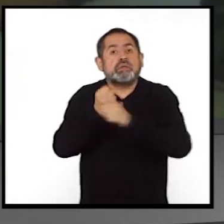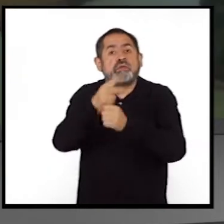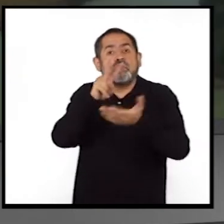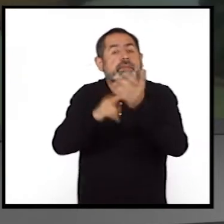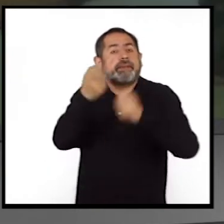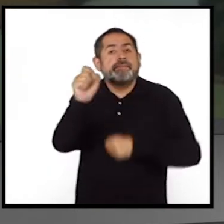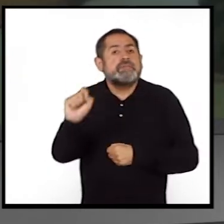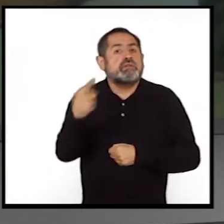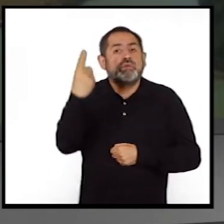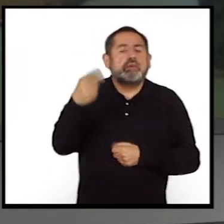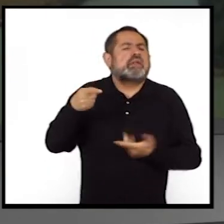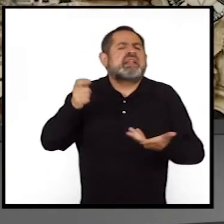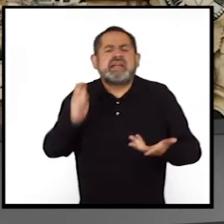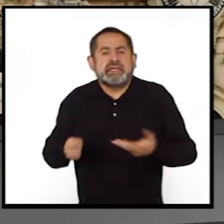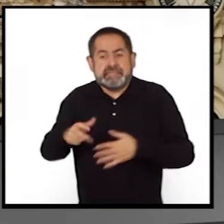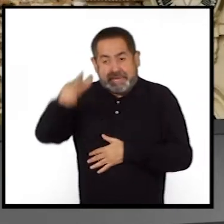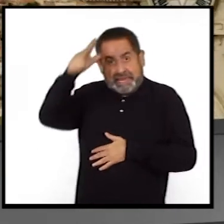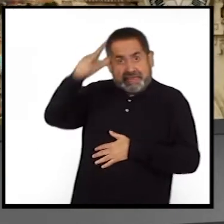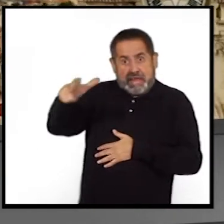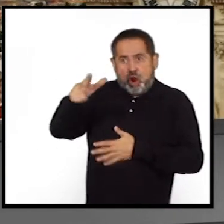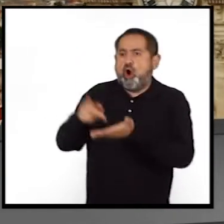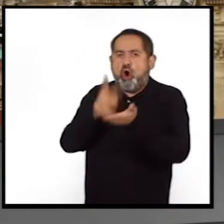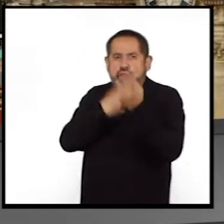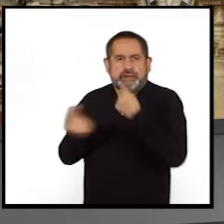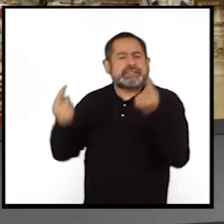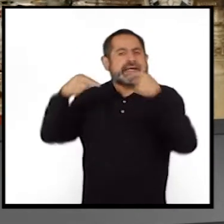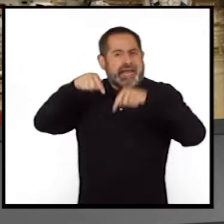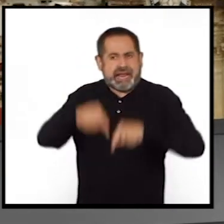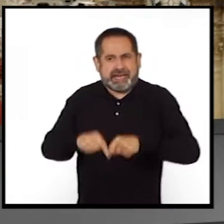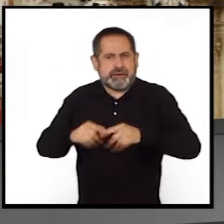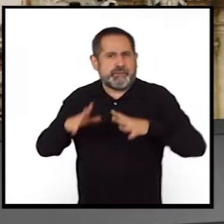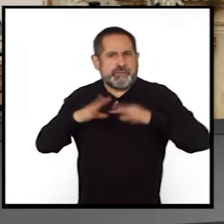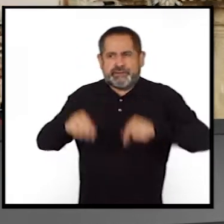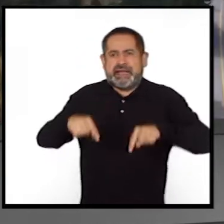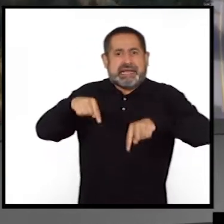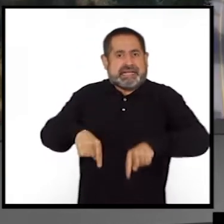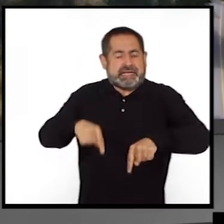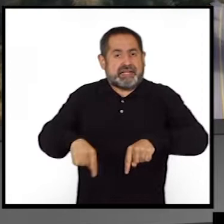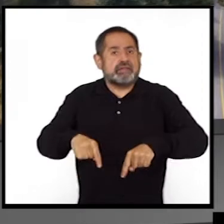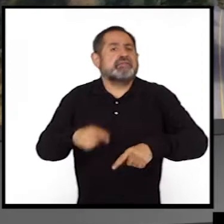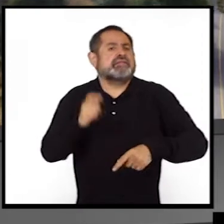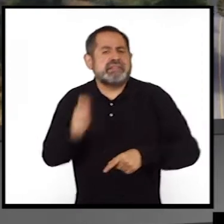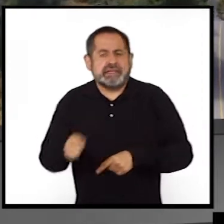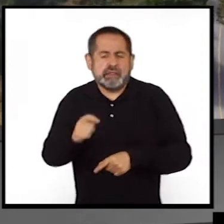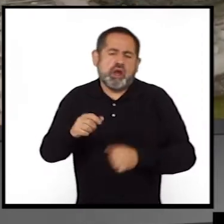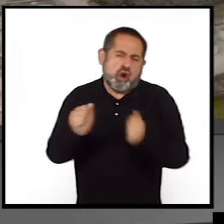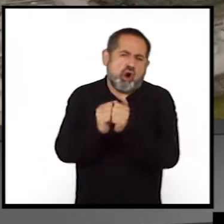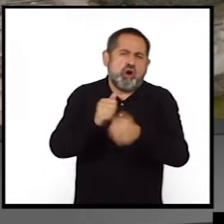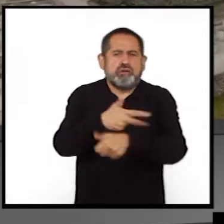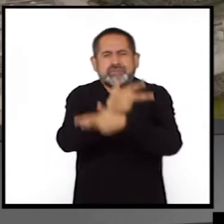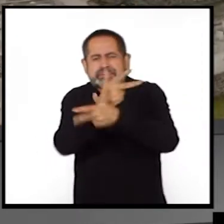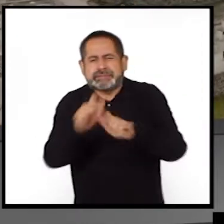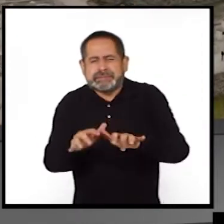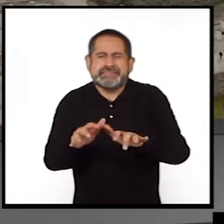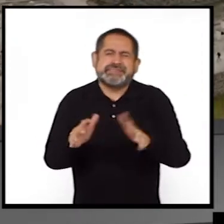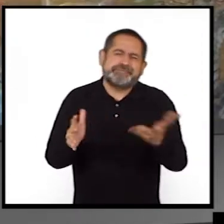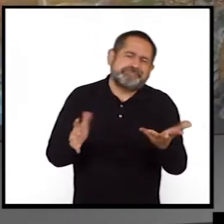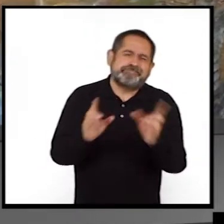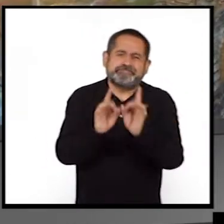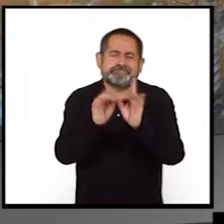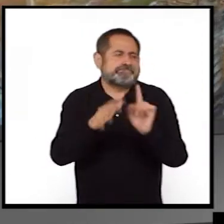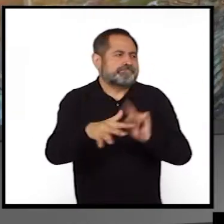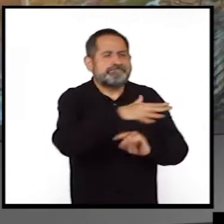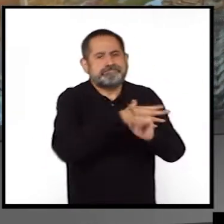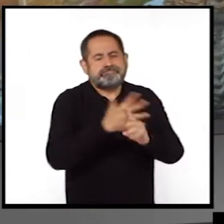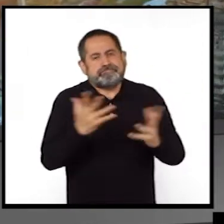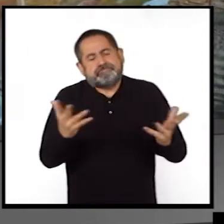año 2021, Hidalgo vuelve a ser sede de este magno evento, mismo que realizamos de manera digital porque las condiciones